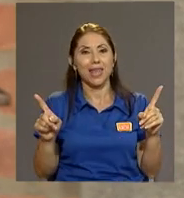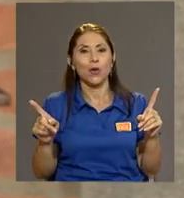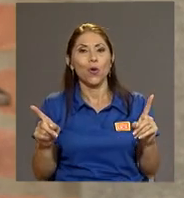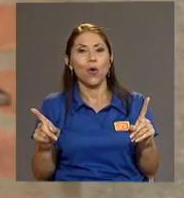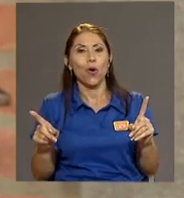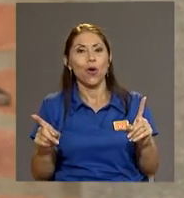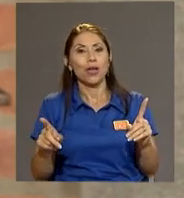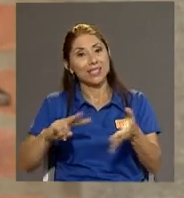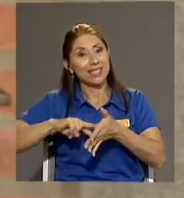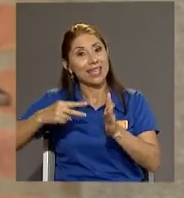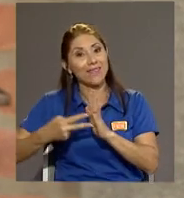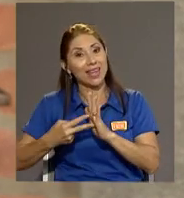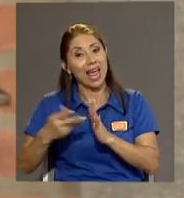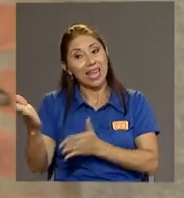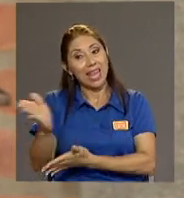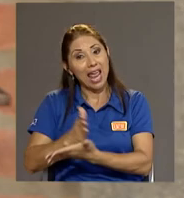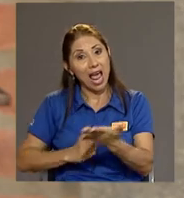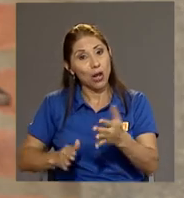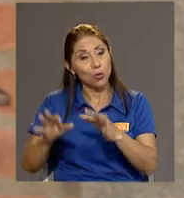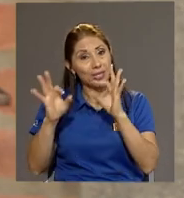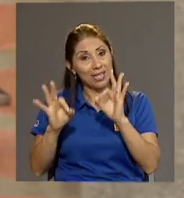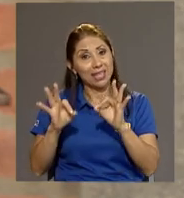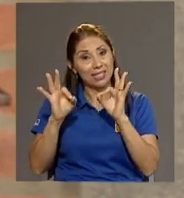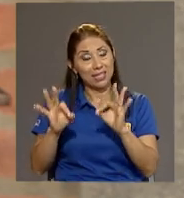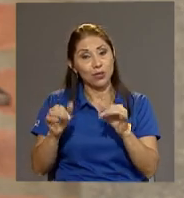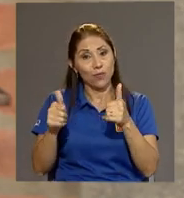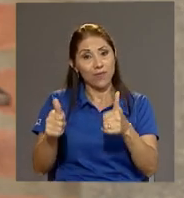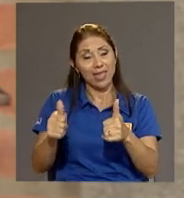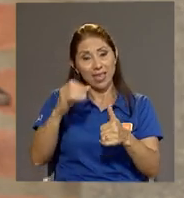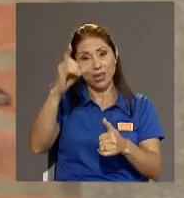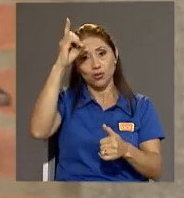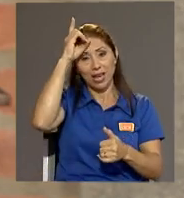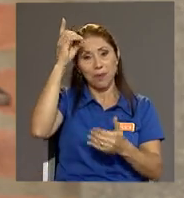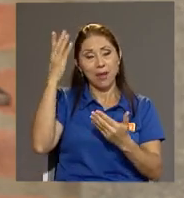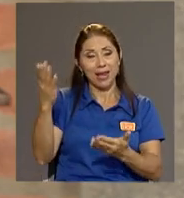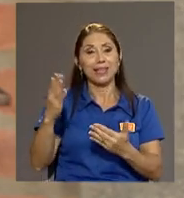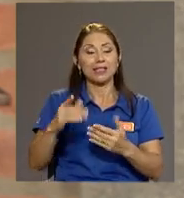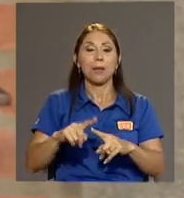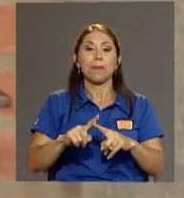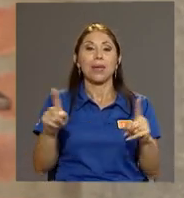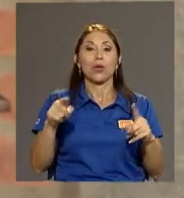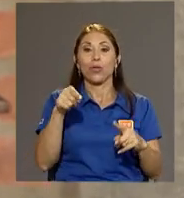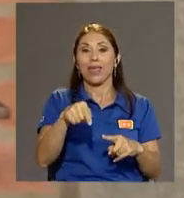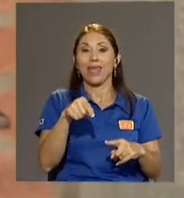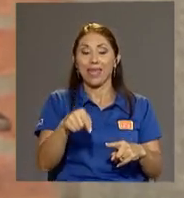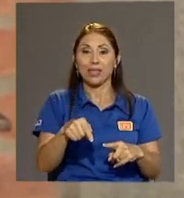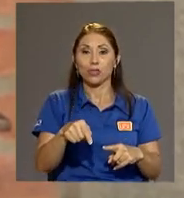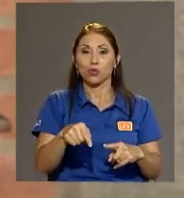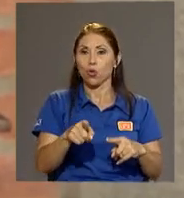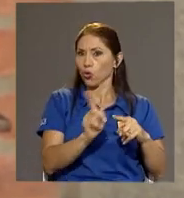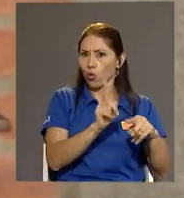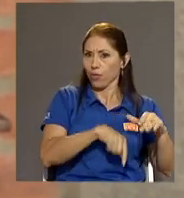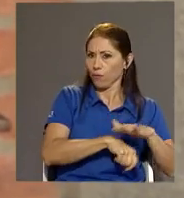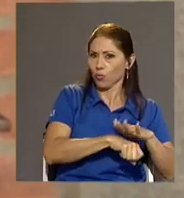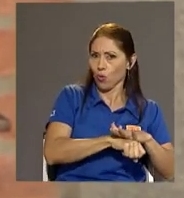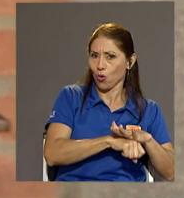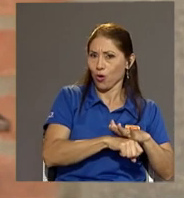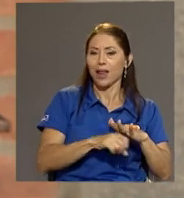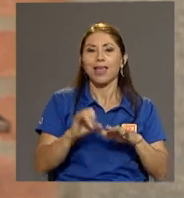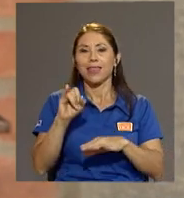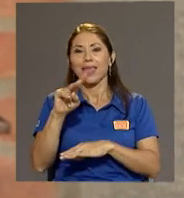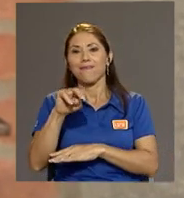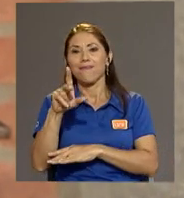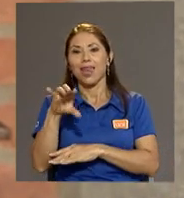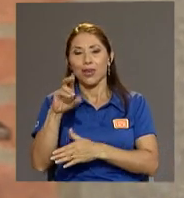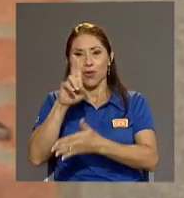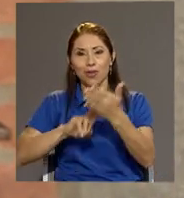algo están haciendo, por lo menos en este campeonato, están haciendo muy bien los alemanes, pero hablaremos de no de fútbol, sino de Invenio,